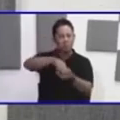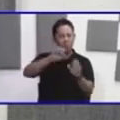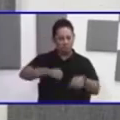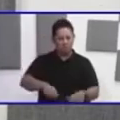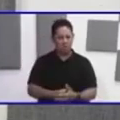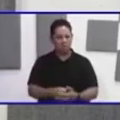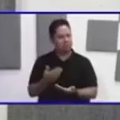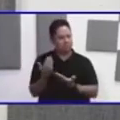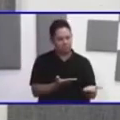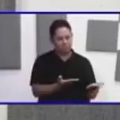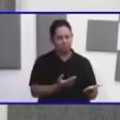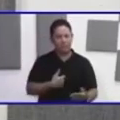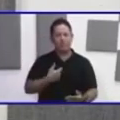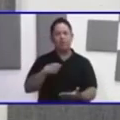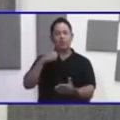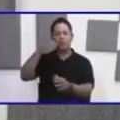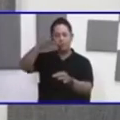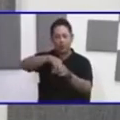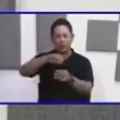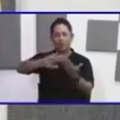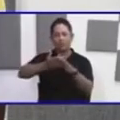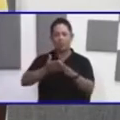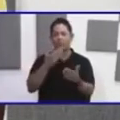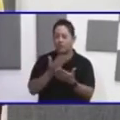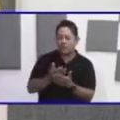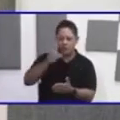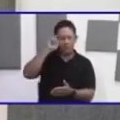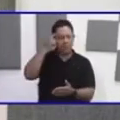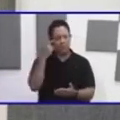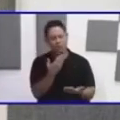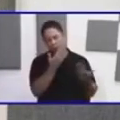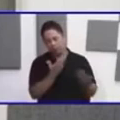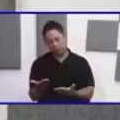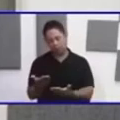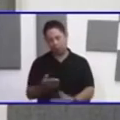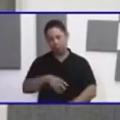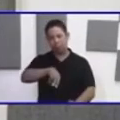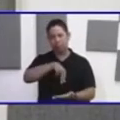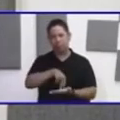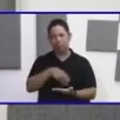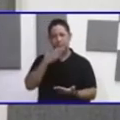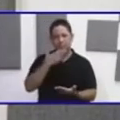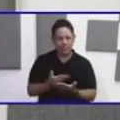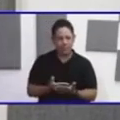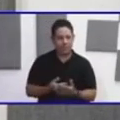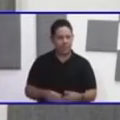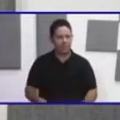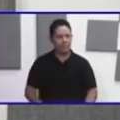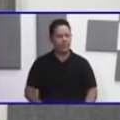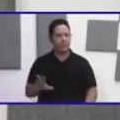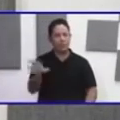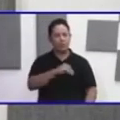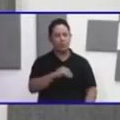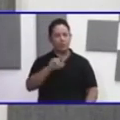es para la comunidad. Muchas gracias, señor gobernador, por esta oportunidad. y muchas gracias a la comunidad